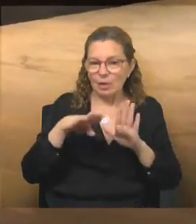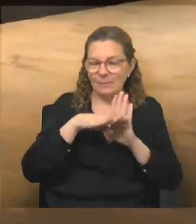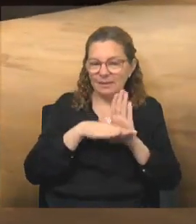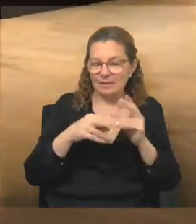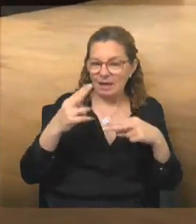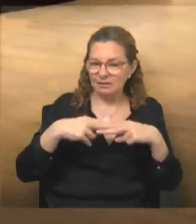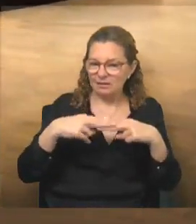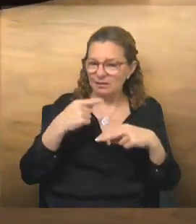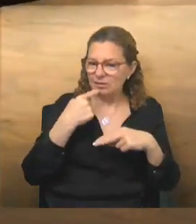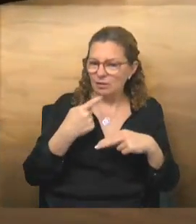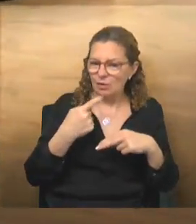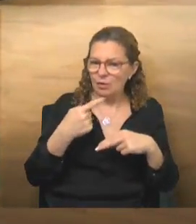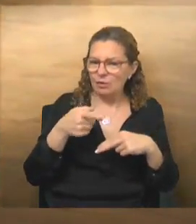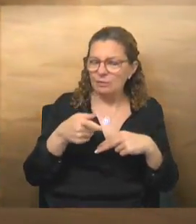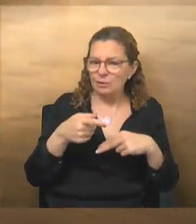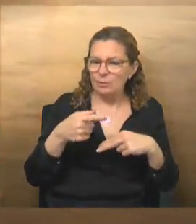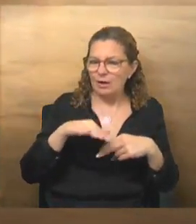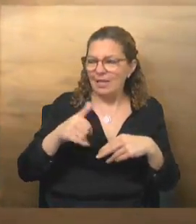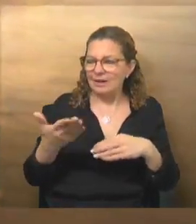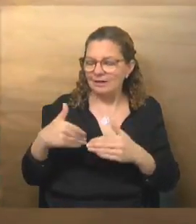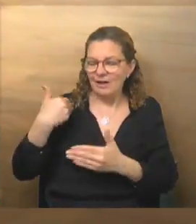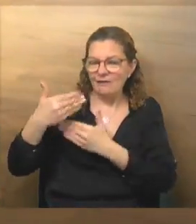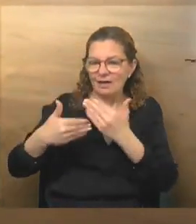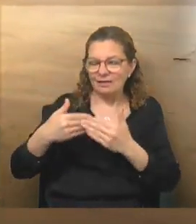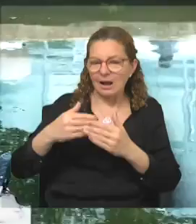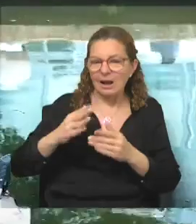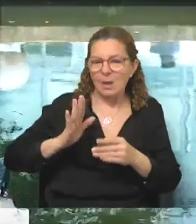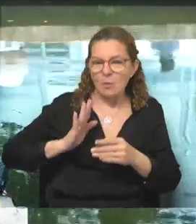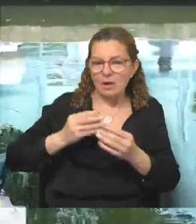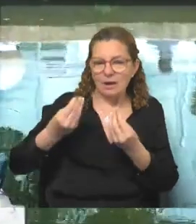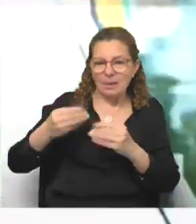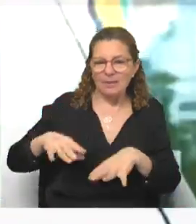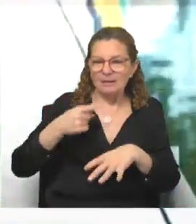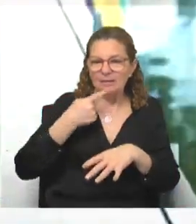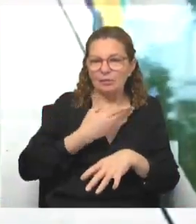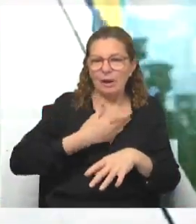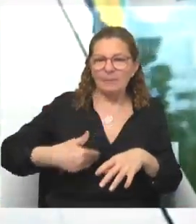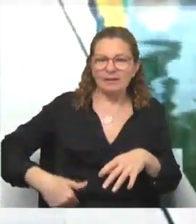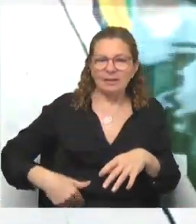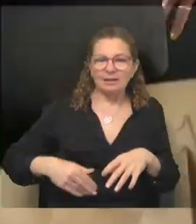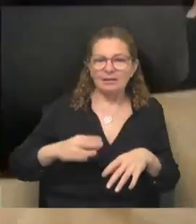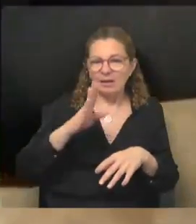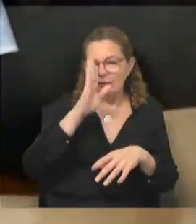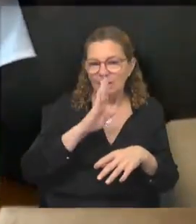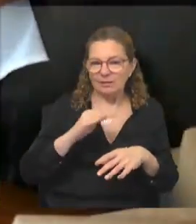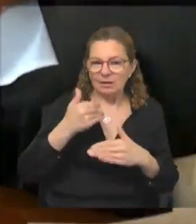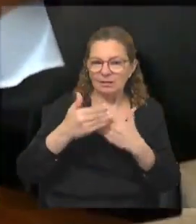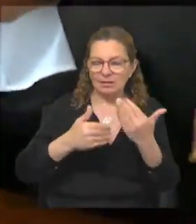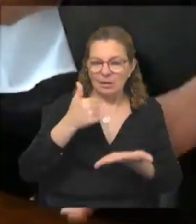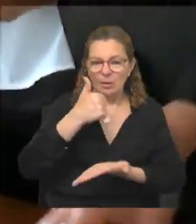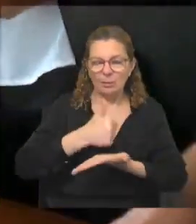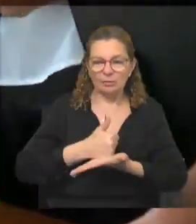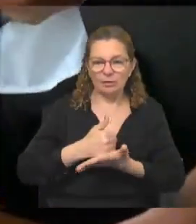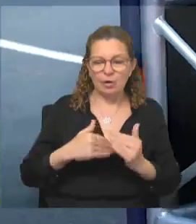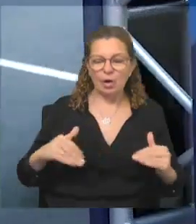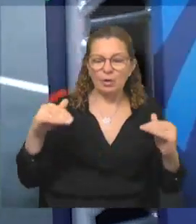sociales y afirmó que cuando la extrema derecha avanza las mujeres pierden asegurando que la presidencia de su país se mantiene firme en su posición de que la